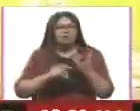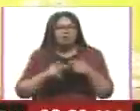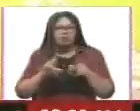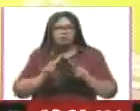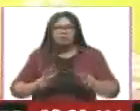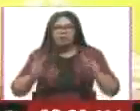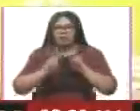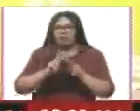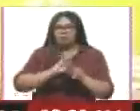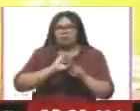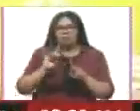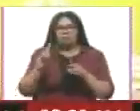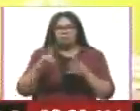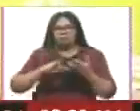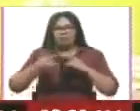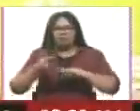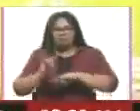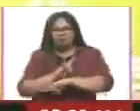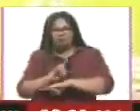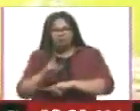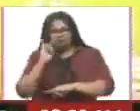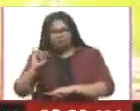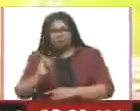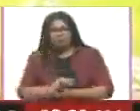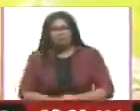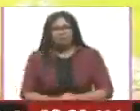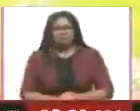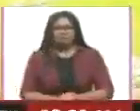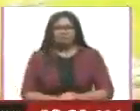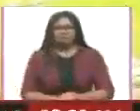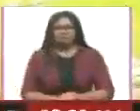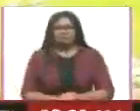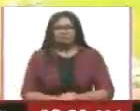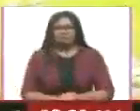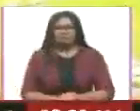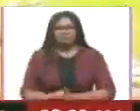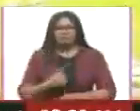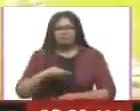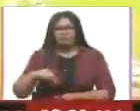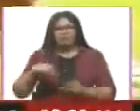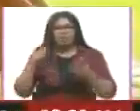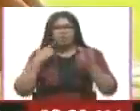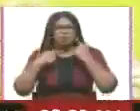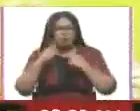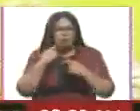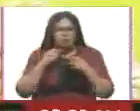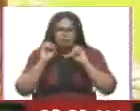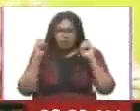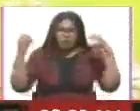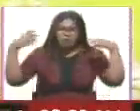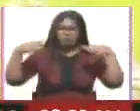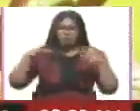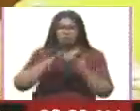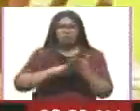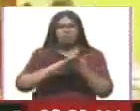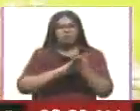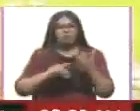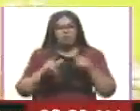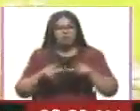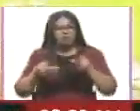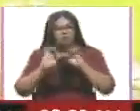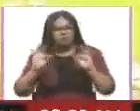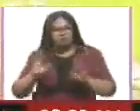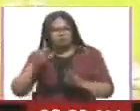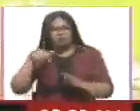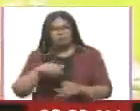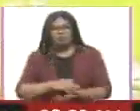arquitectónicos propios, además de nuestro clima, nuestros colores, nuestra iluminación, recuperarlos para la